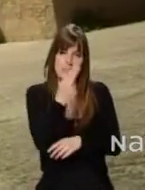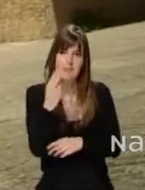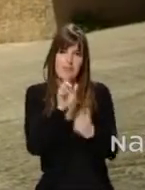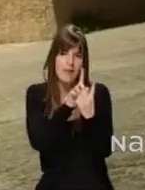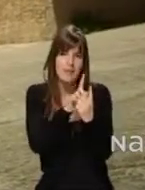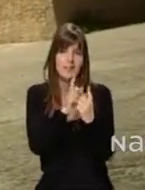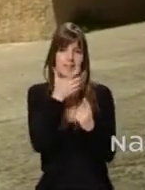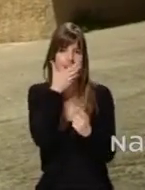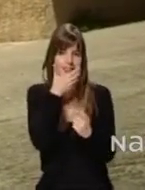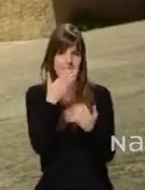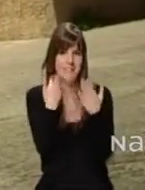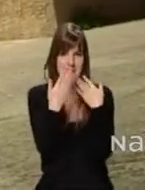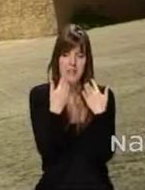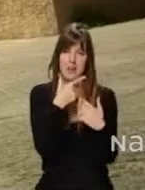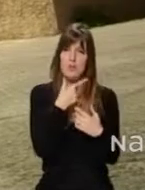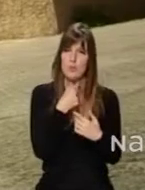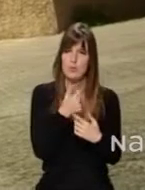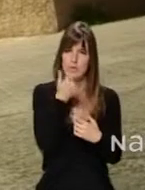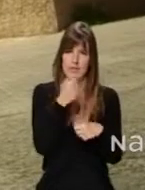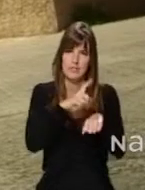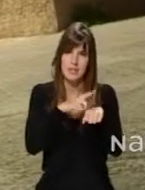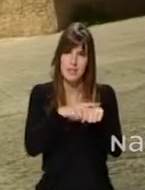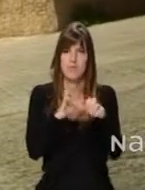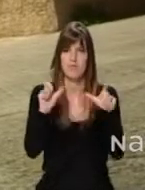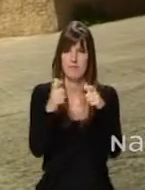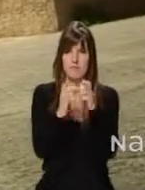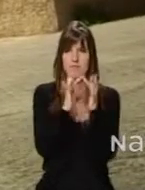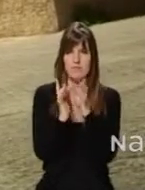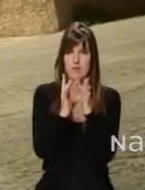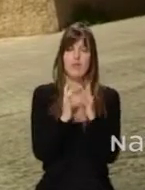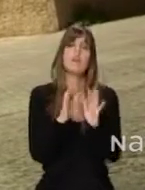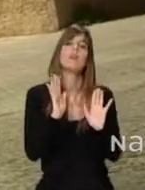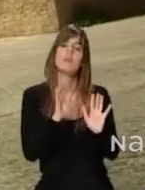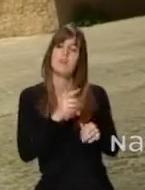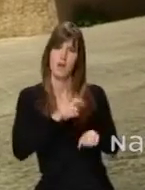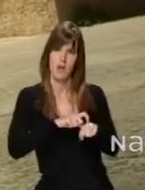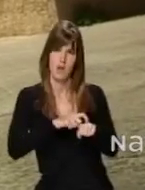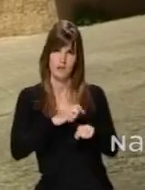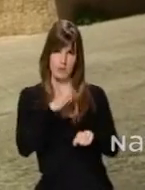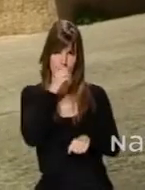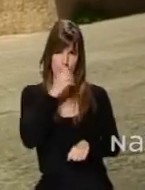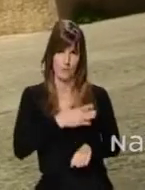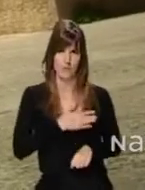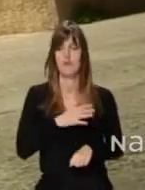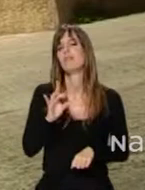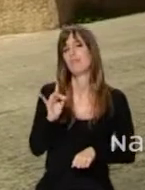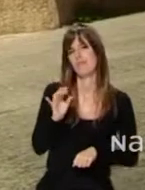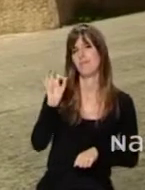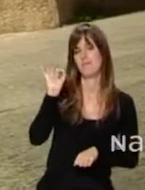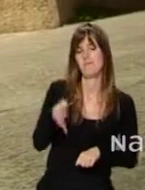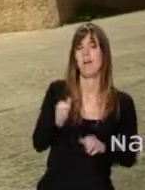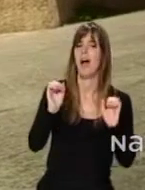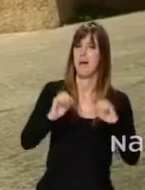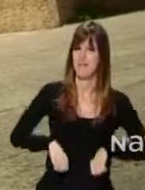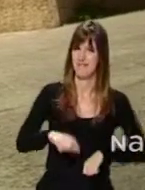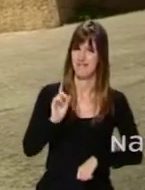de estar, pues eso, de pasar tiempo unos con otros. Y honrados, sí, muy sí. Honrados, ¿a que sí? Amén. ¿Qué te